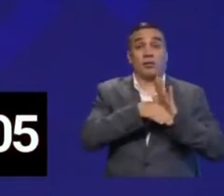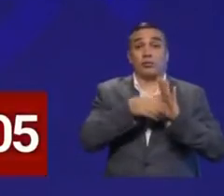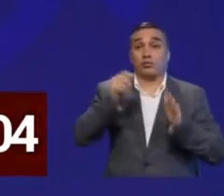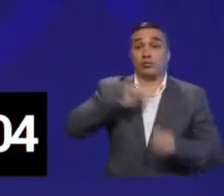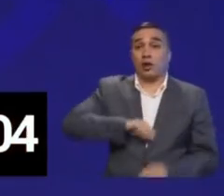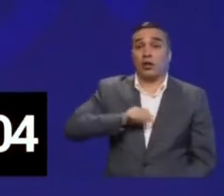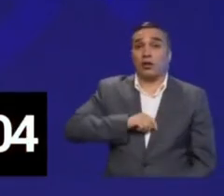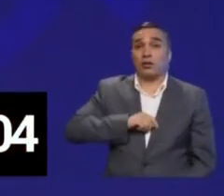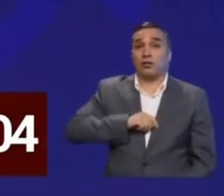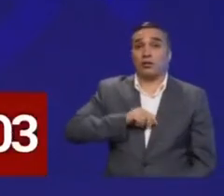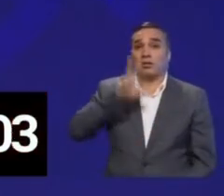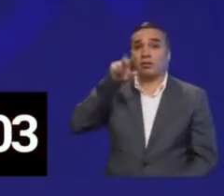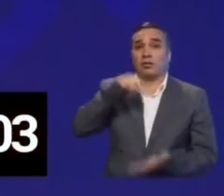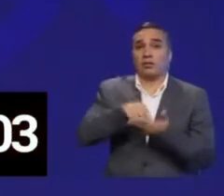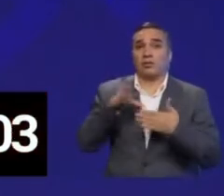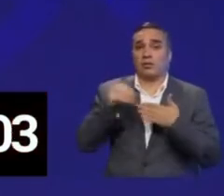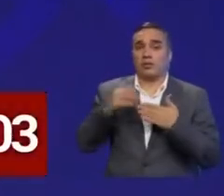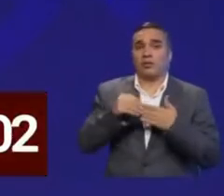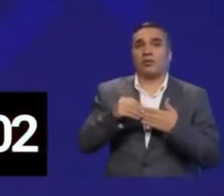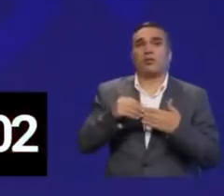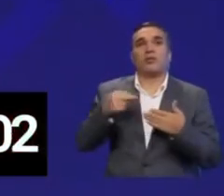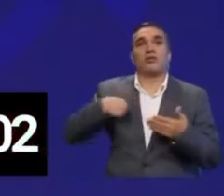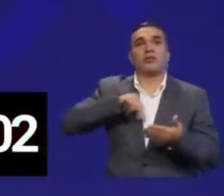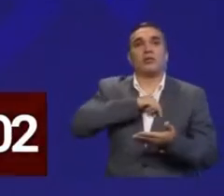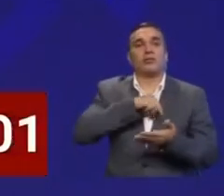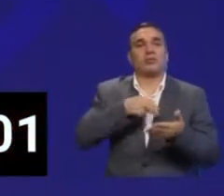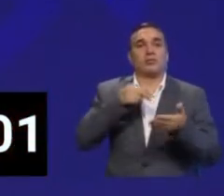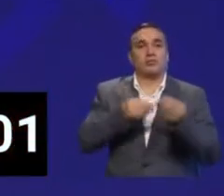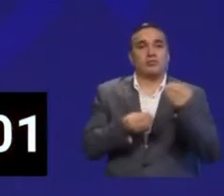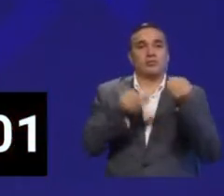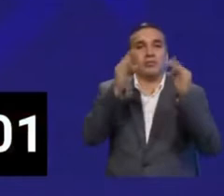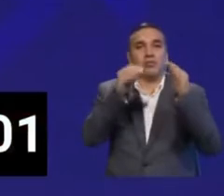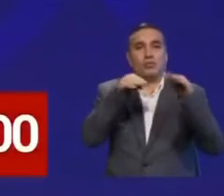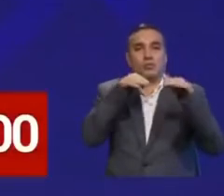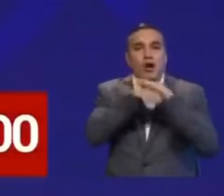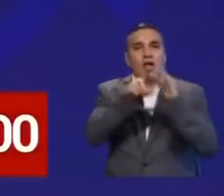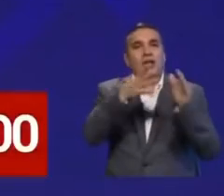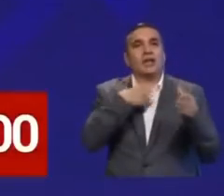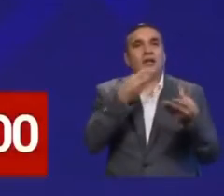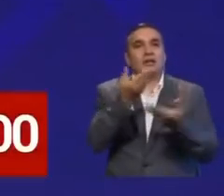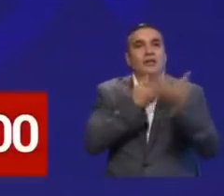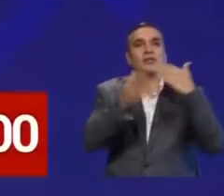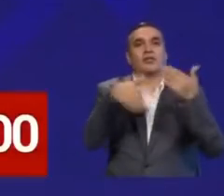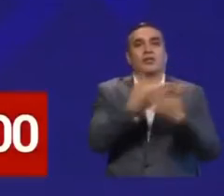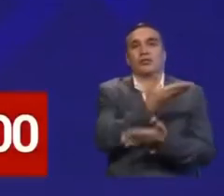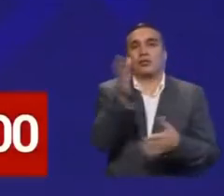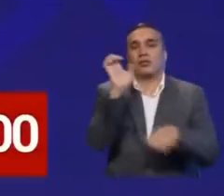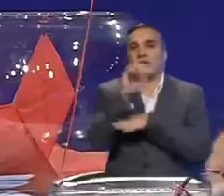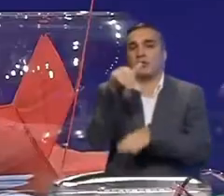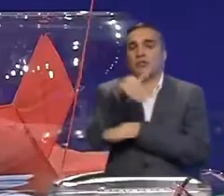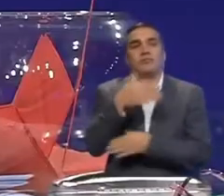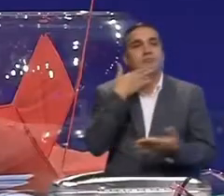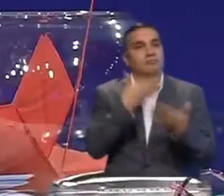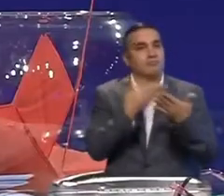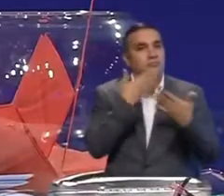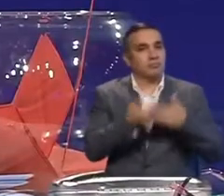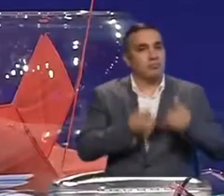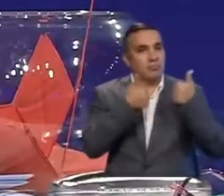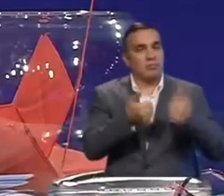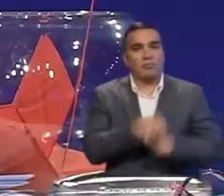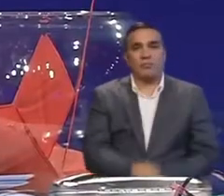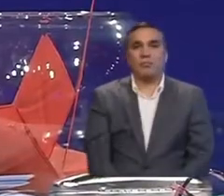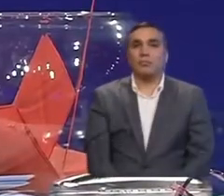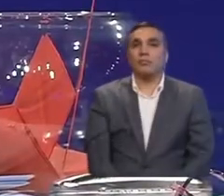megasueldos a 3 mil dólares, vayan sumando, ahí está la plata para devolverle al pueblo ecuatoriano. Gracias, candidato Gutiérrez.